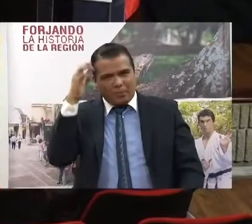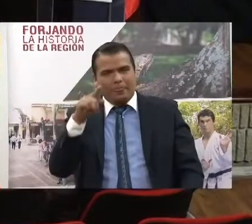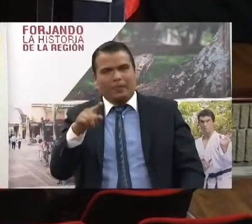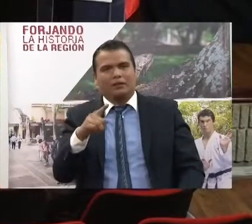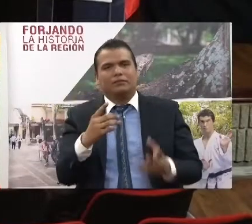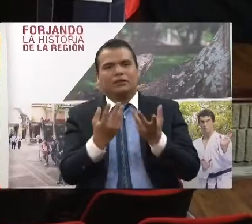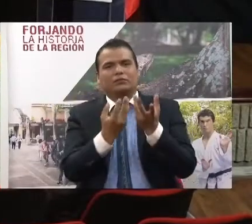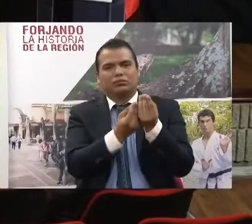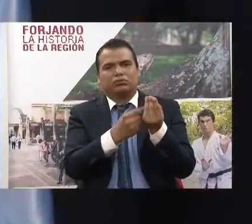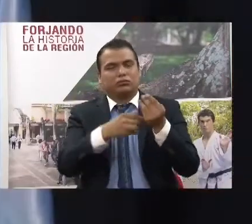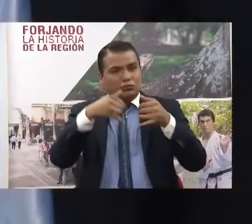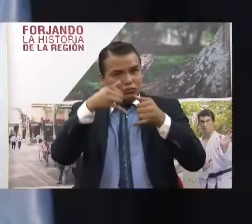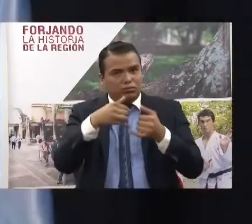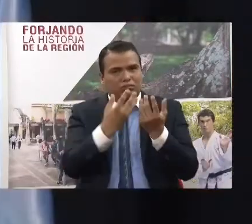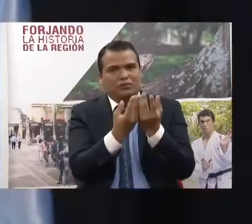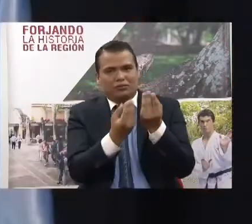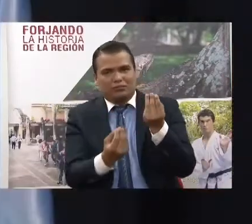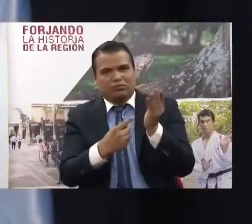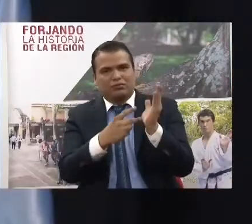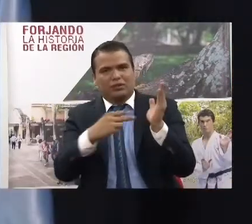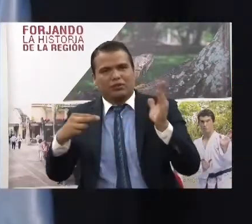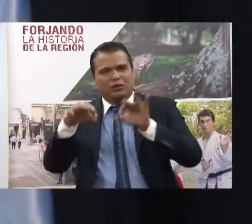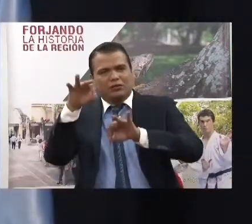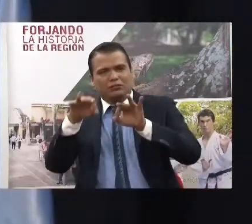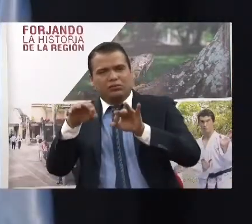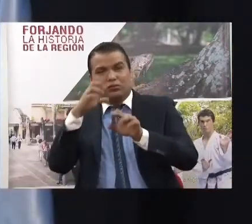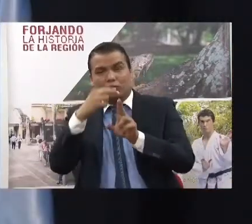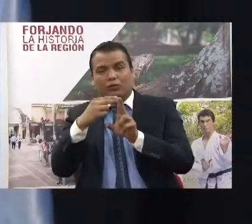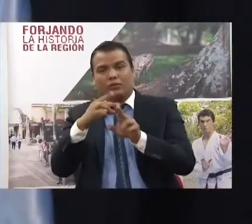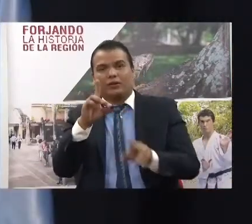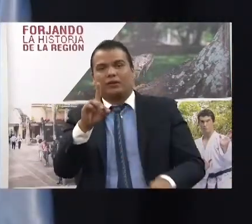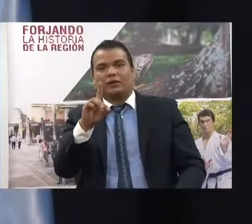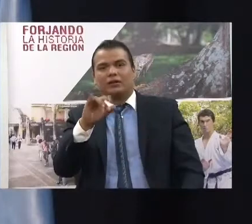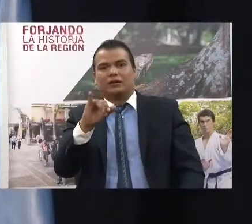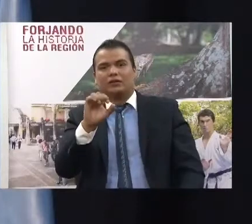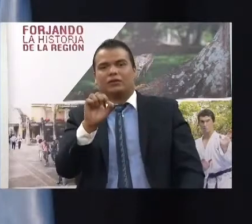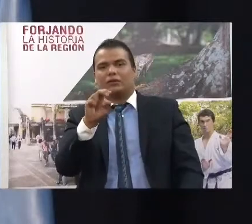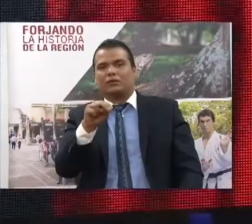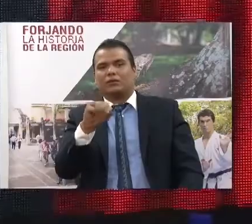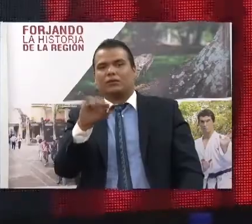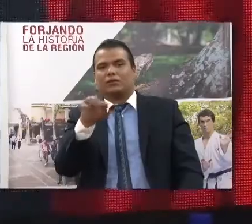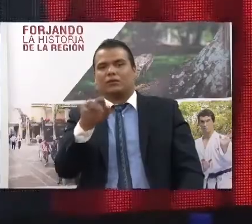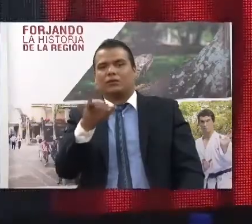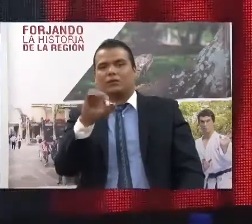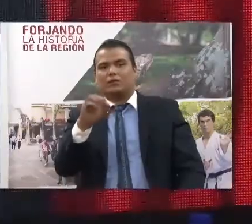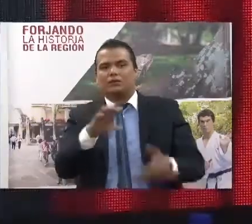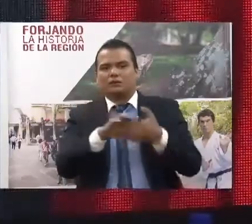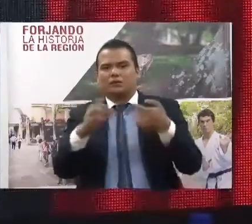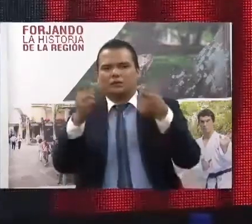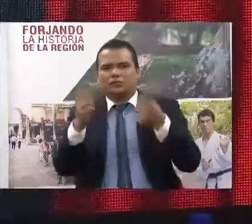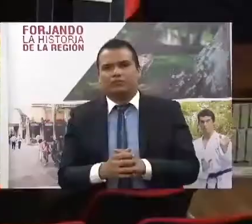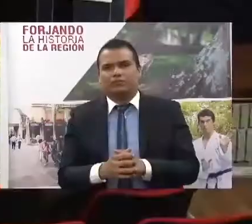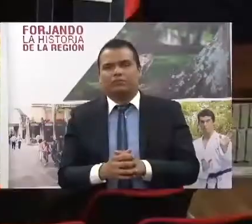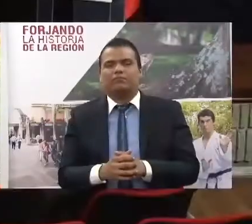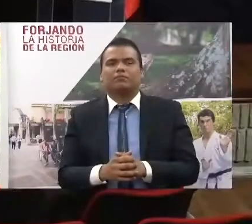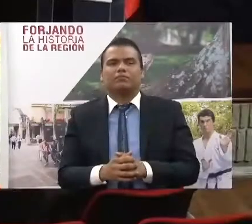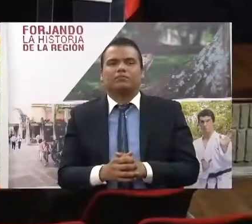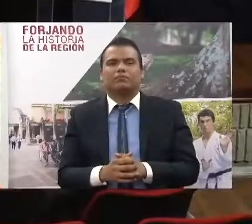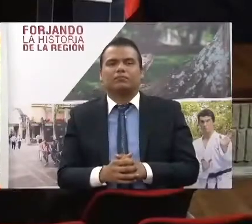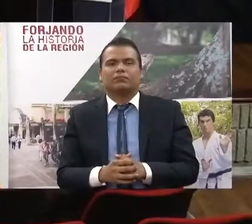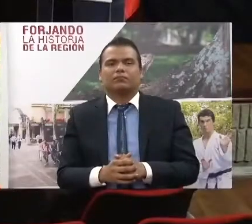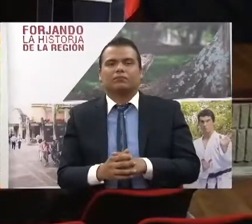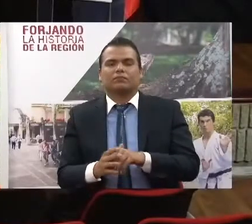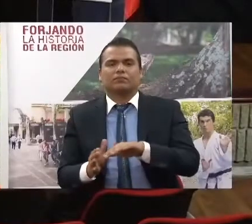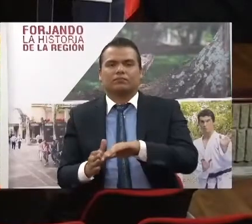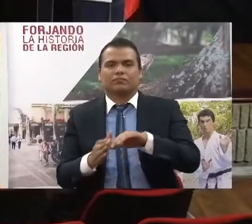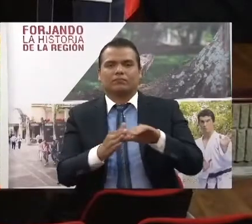en Tecnología en Electrónica. Dionisio Gómez Muñoz, con un promedio de 4.15. De la